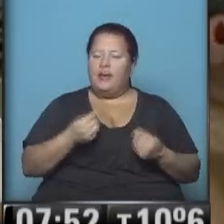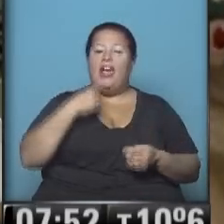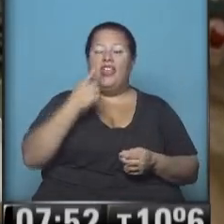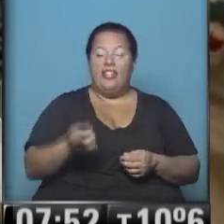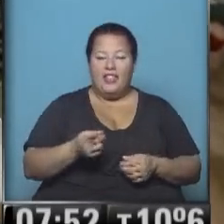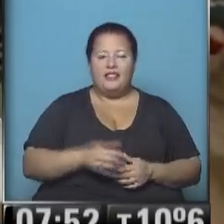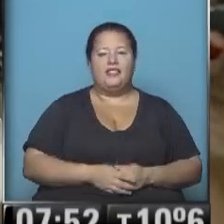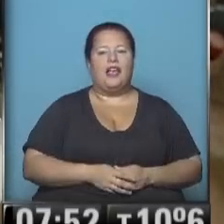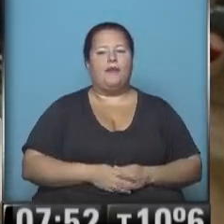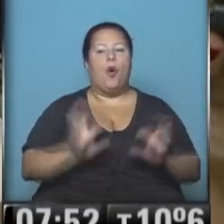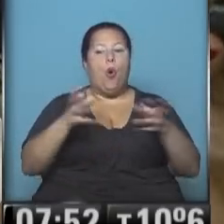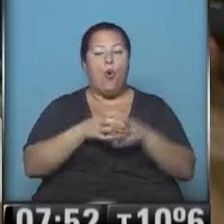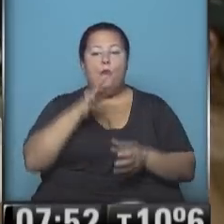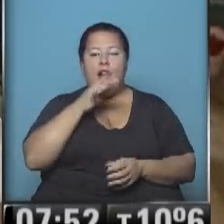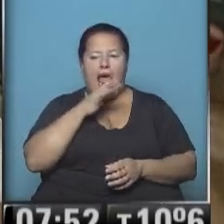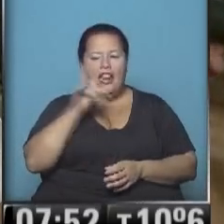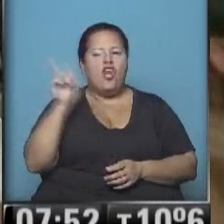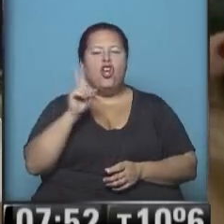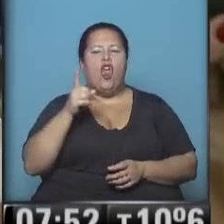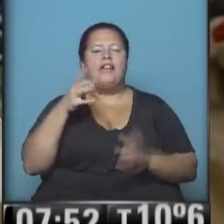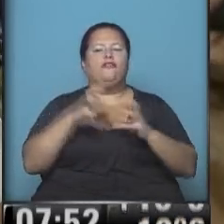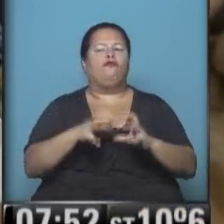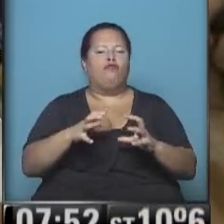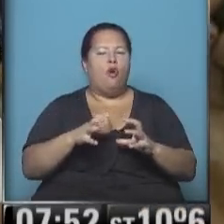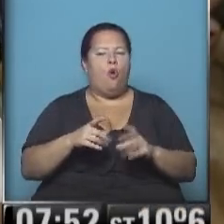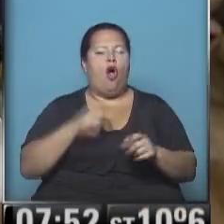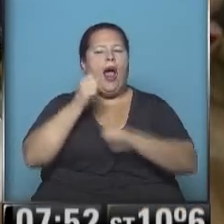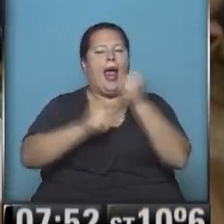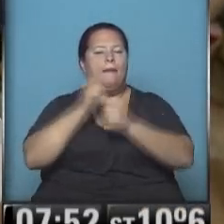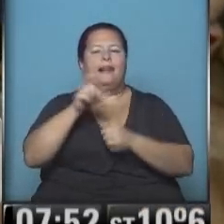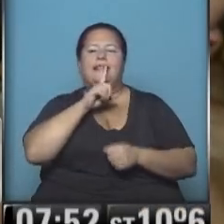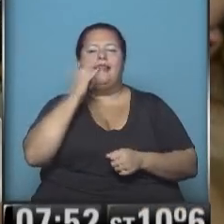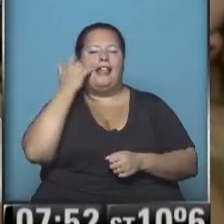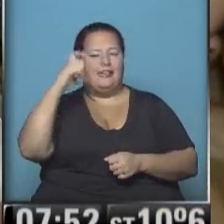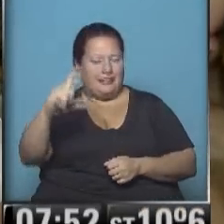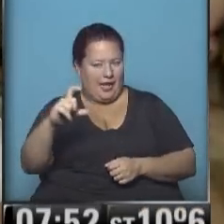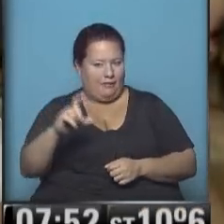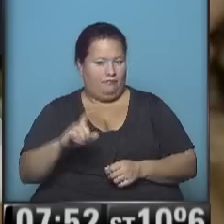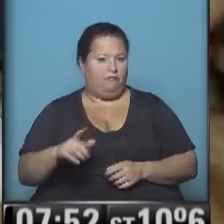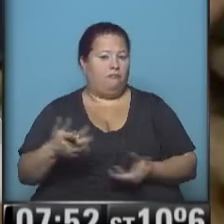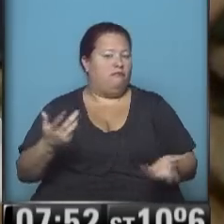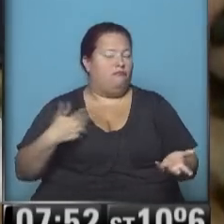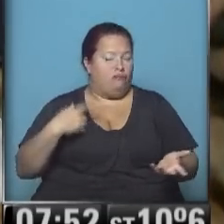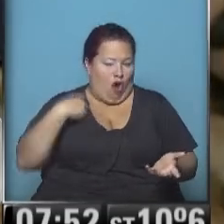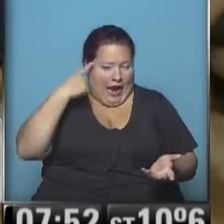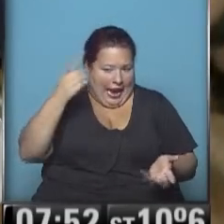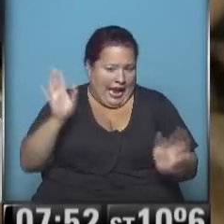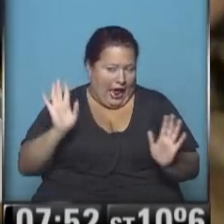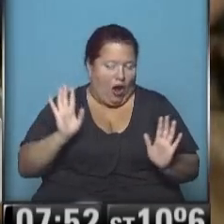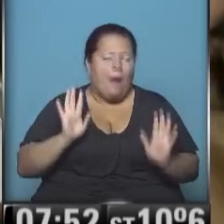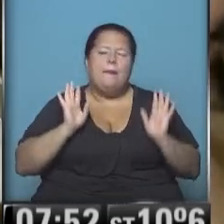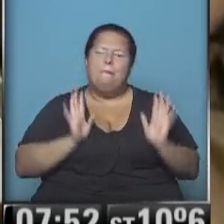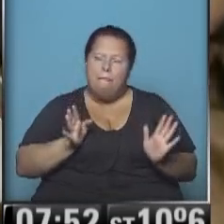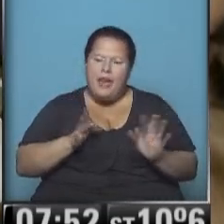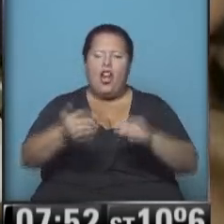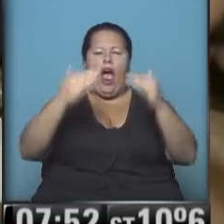que el grupo Clarín no explota el fútbol con la empresa Torneos y Competencias. No tengo por qué no creerlo. Pero a